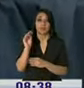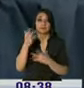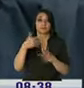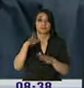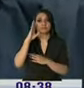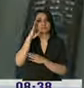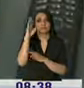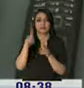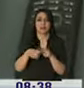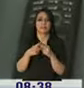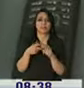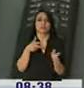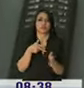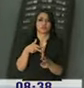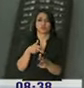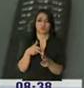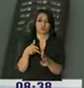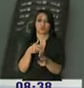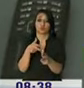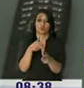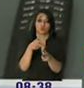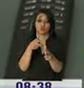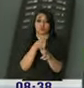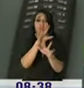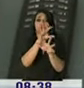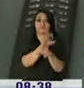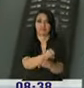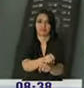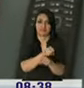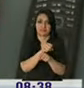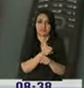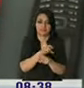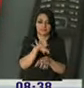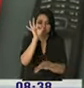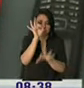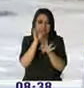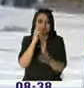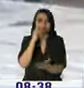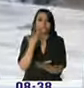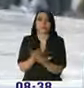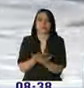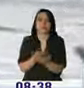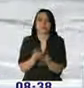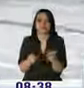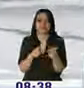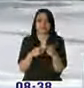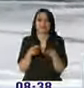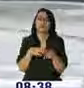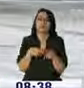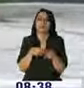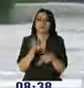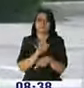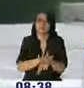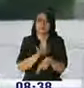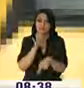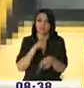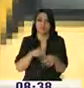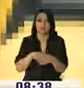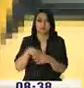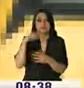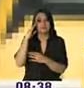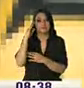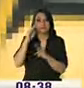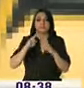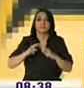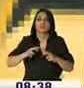la persecución, logrando dar con los sujetos, las evidencias y el taxi en el que se movilizaban. La policía investiga el